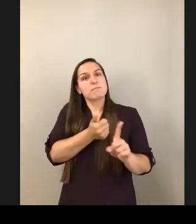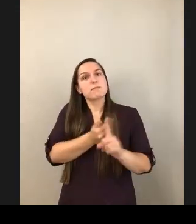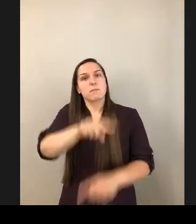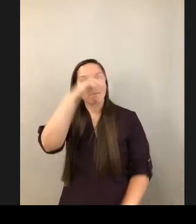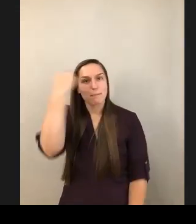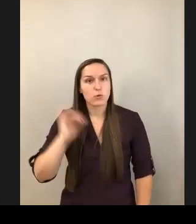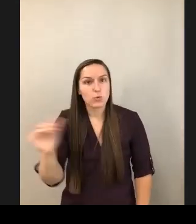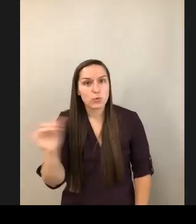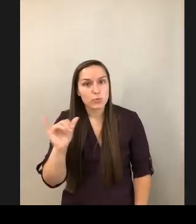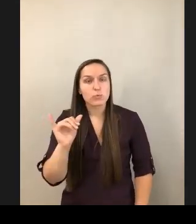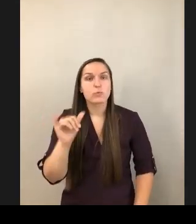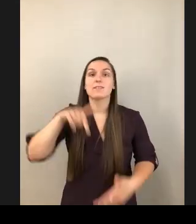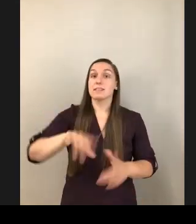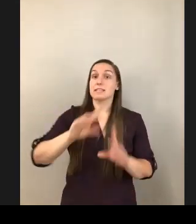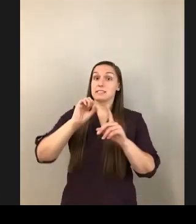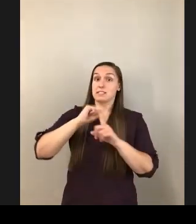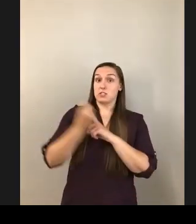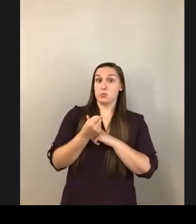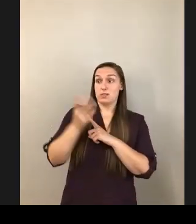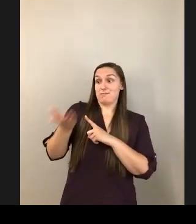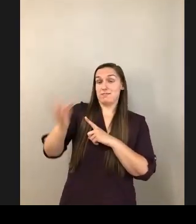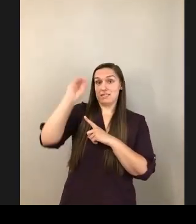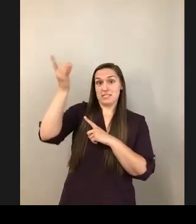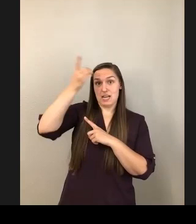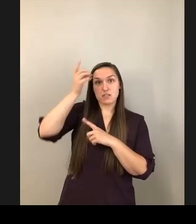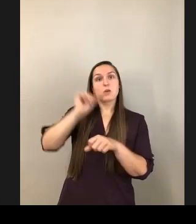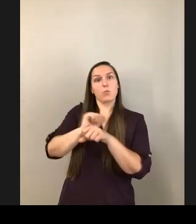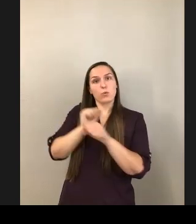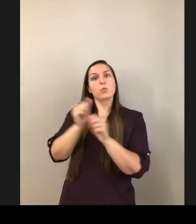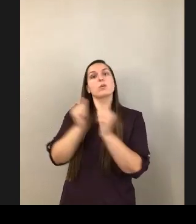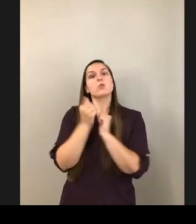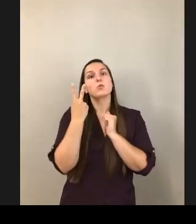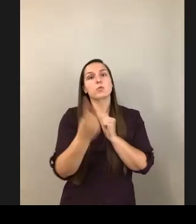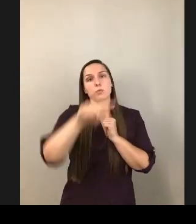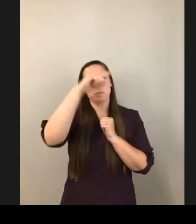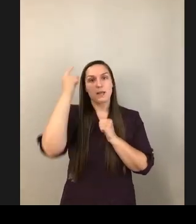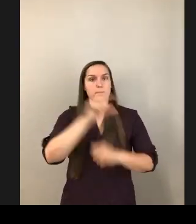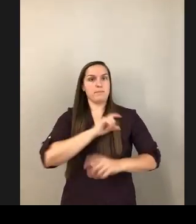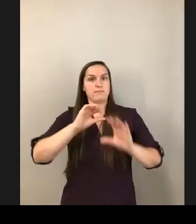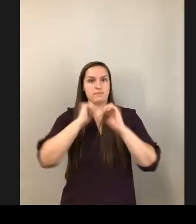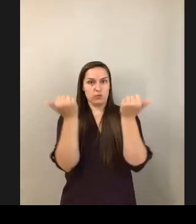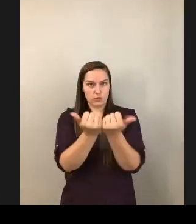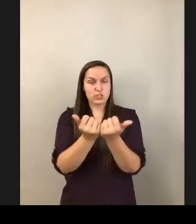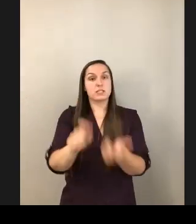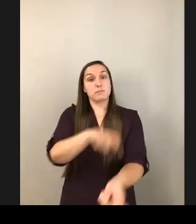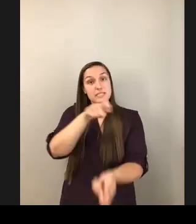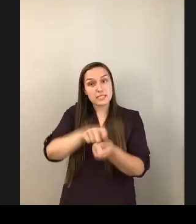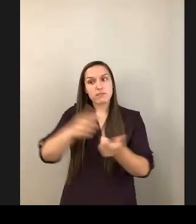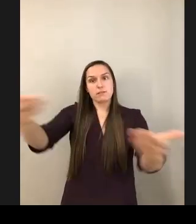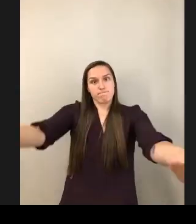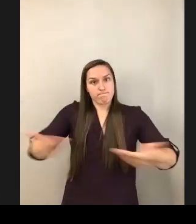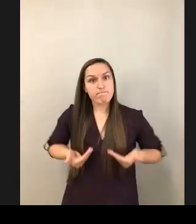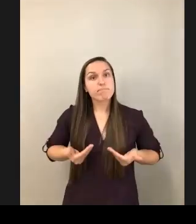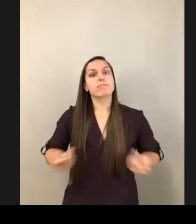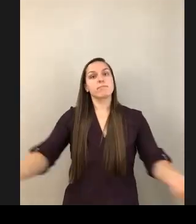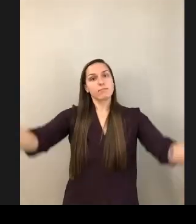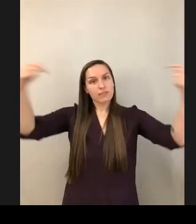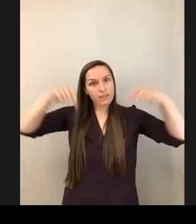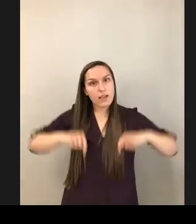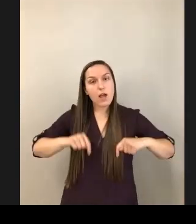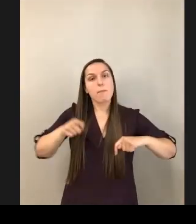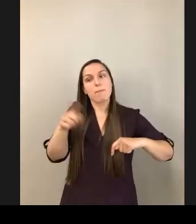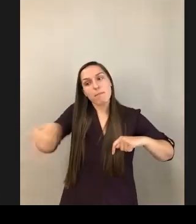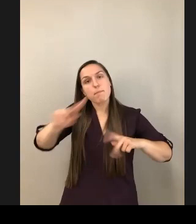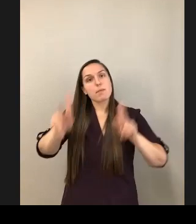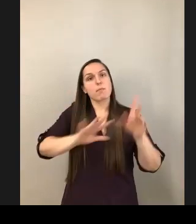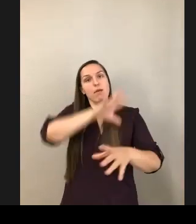asesinado porque la policía, la mayoría de los oficiales de la policía eran negros. Y